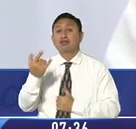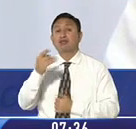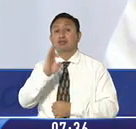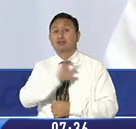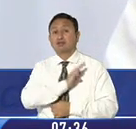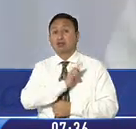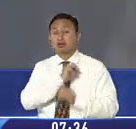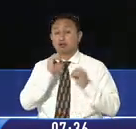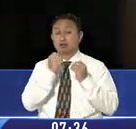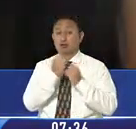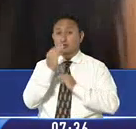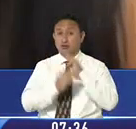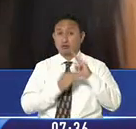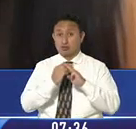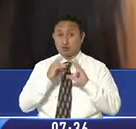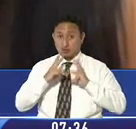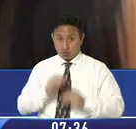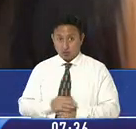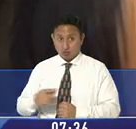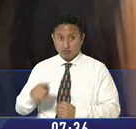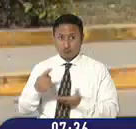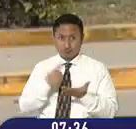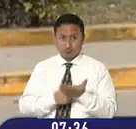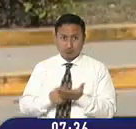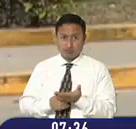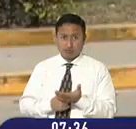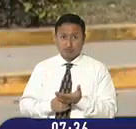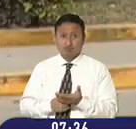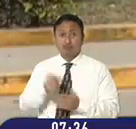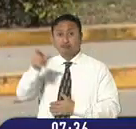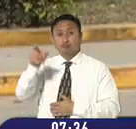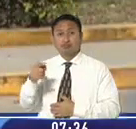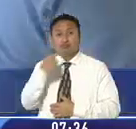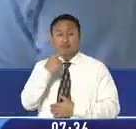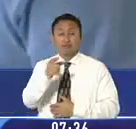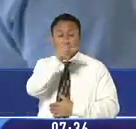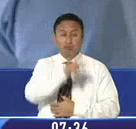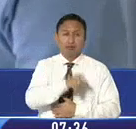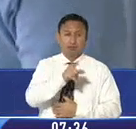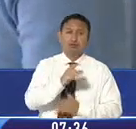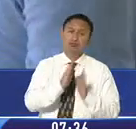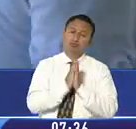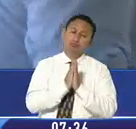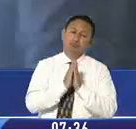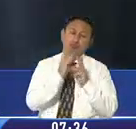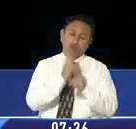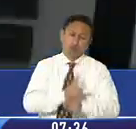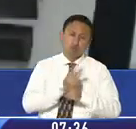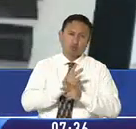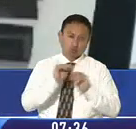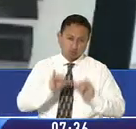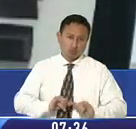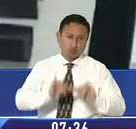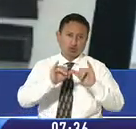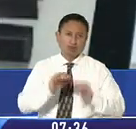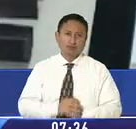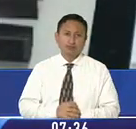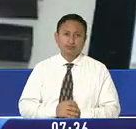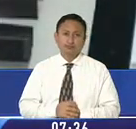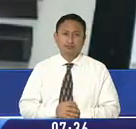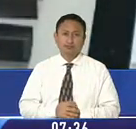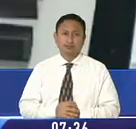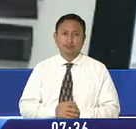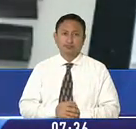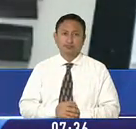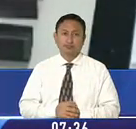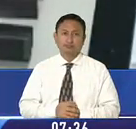Salud. Los especialistas instan a la población a no abandonar las medidas de bioseguridad. Tenemos una inmunidad